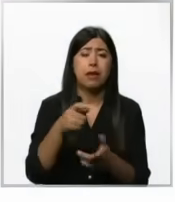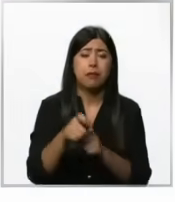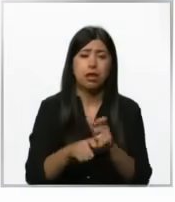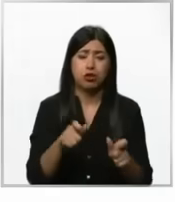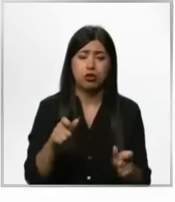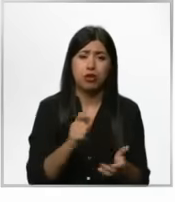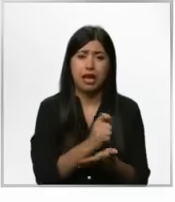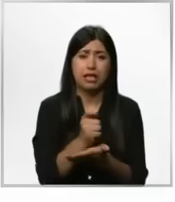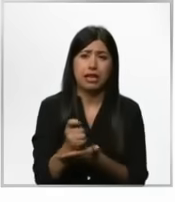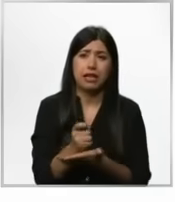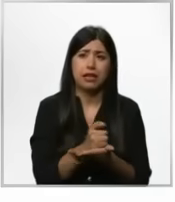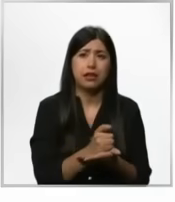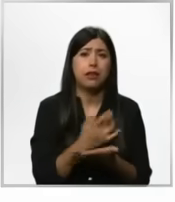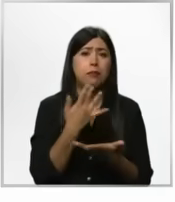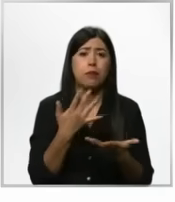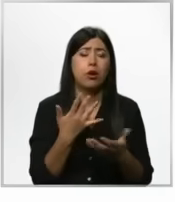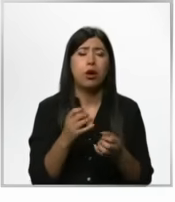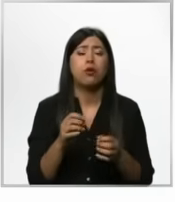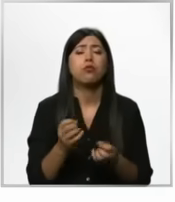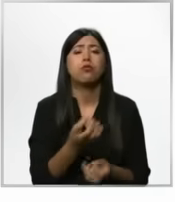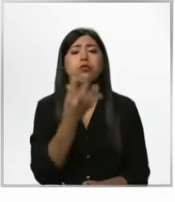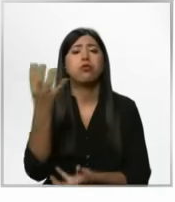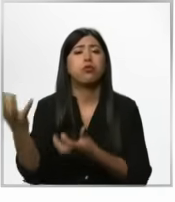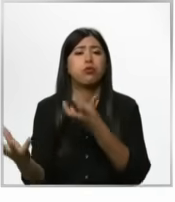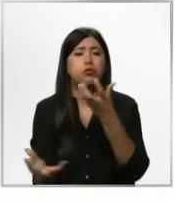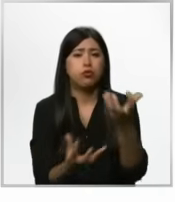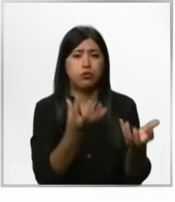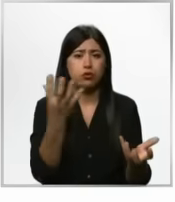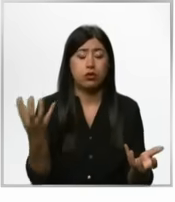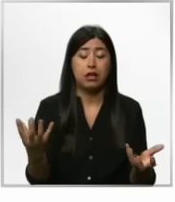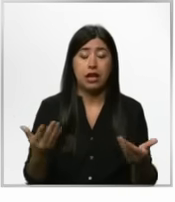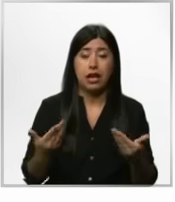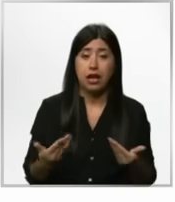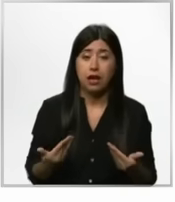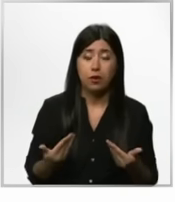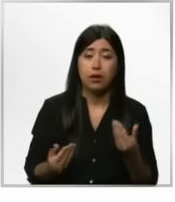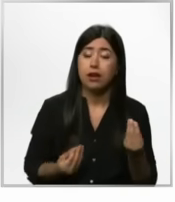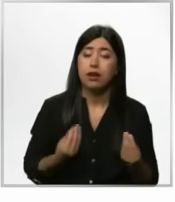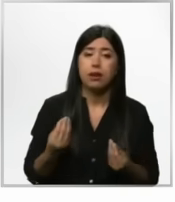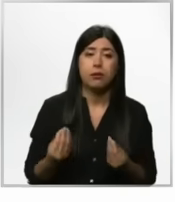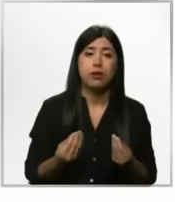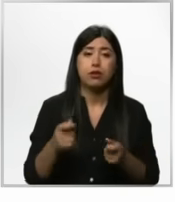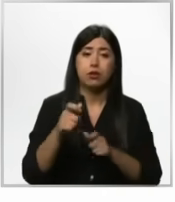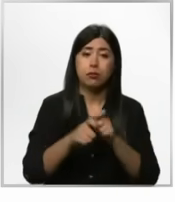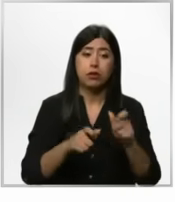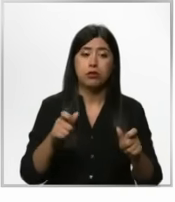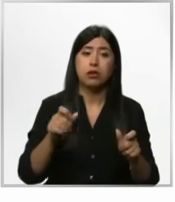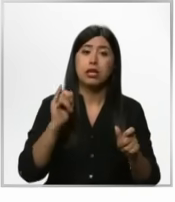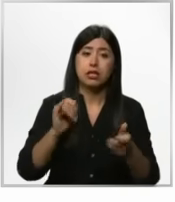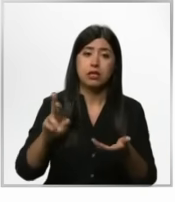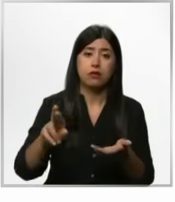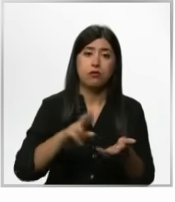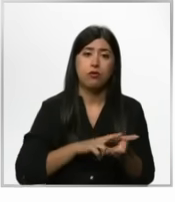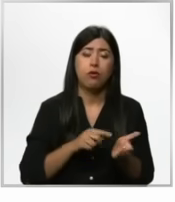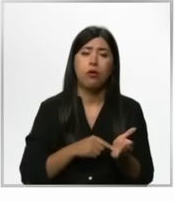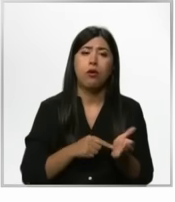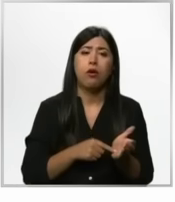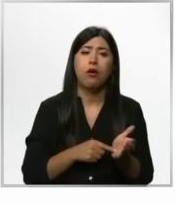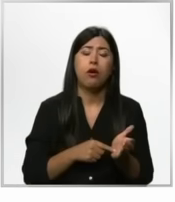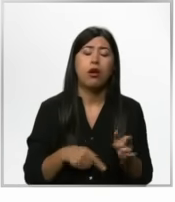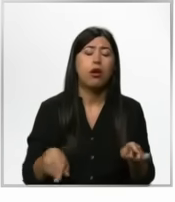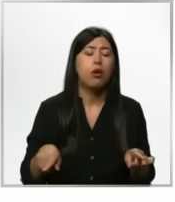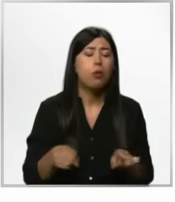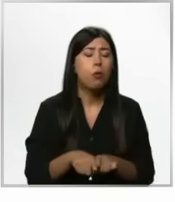y que fue debido a la propagación de los incendios. Pero ahora, ¿qué pasó con los que sí les llegó la alarma, que de